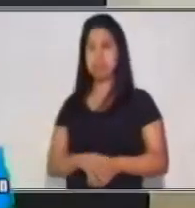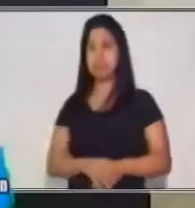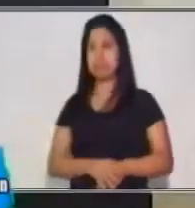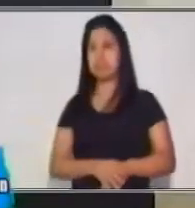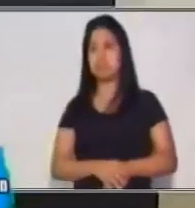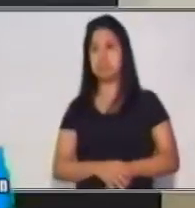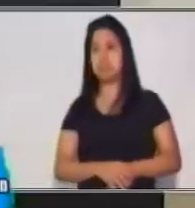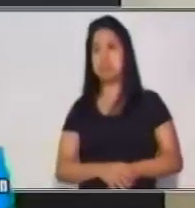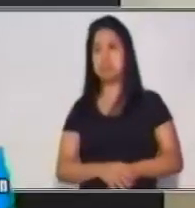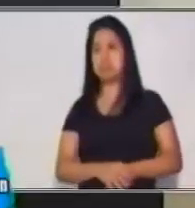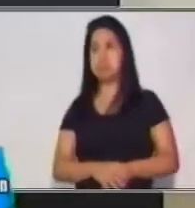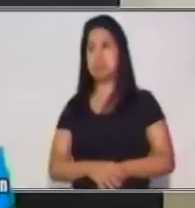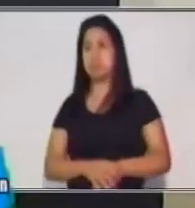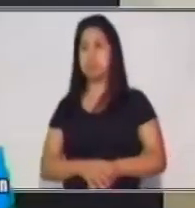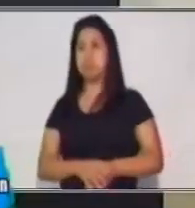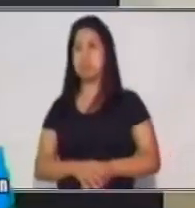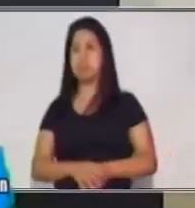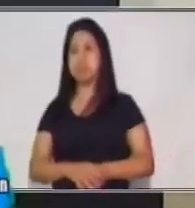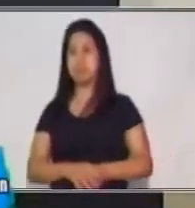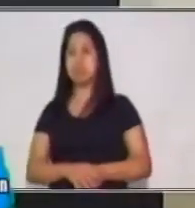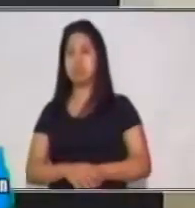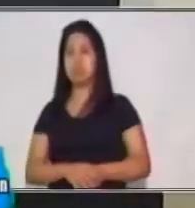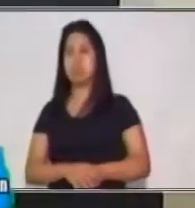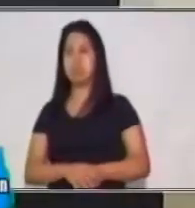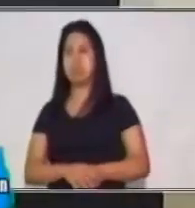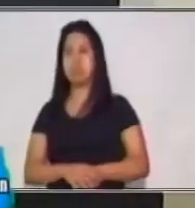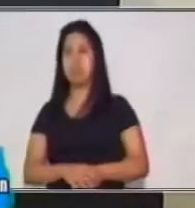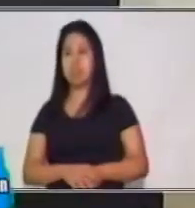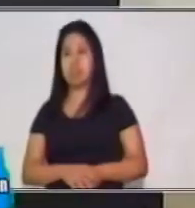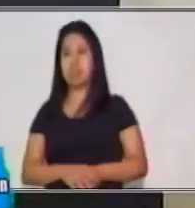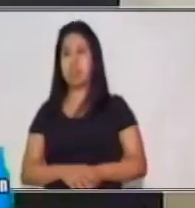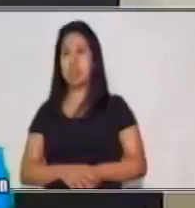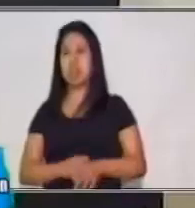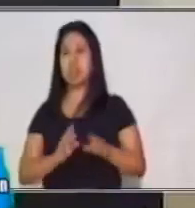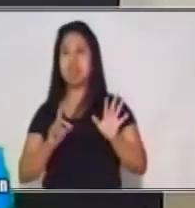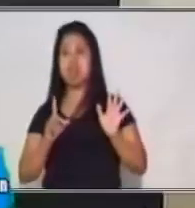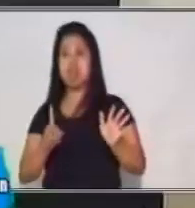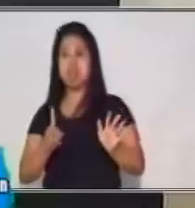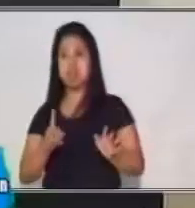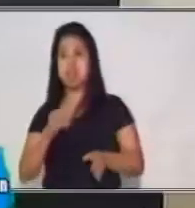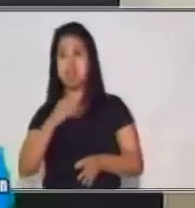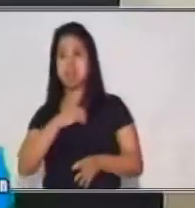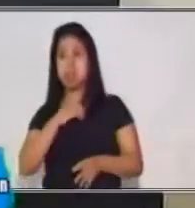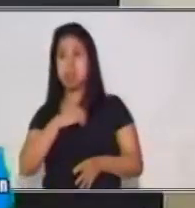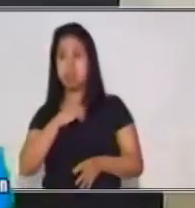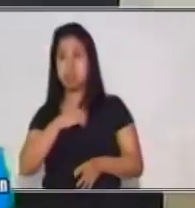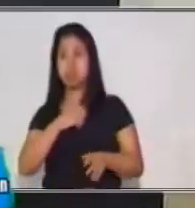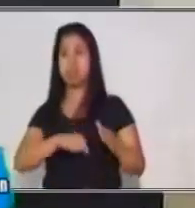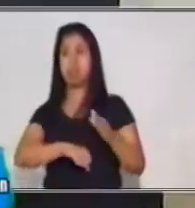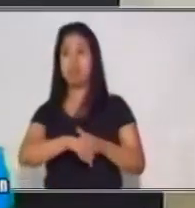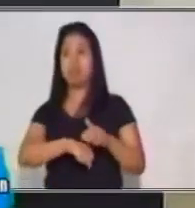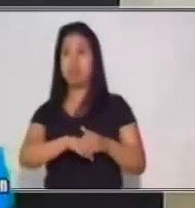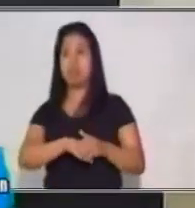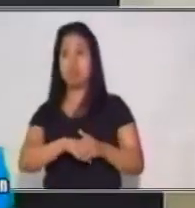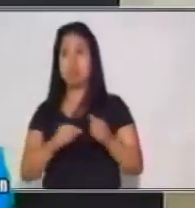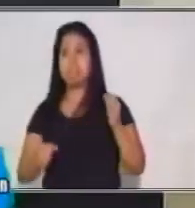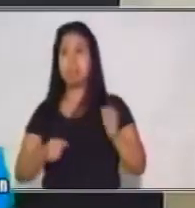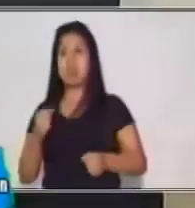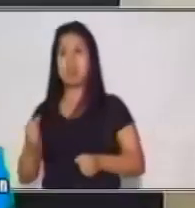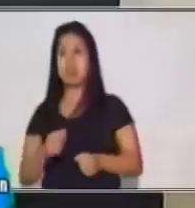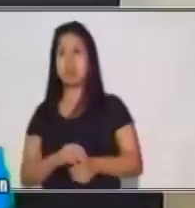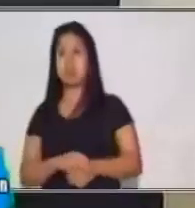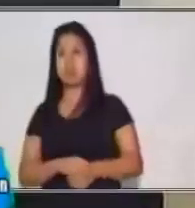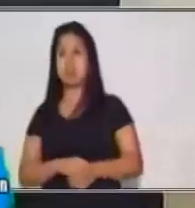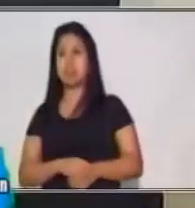voy a colocar la cantidad de alumnos que prefieren fútbol y maratón. Vamos a ver si hay. Me voy a nuestra tabla, fútbol